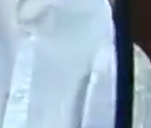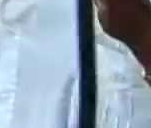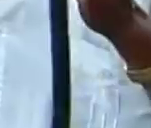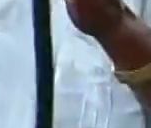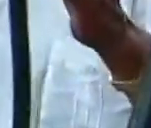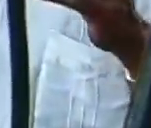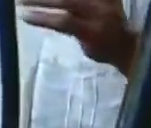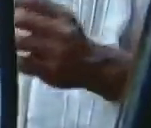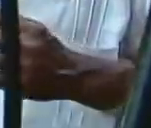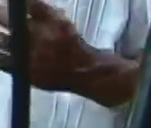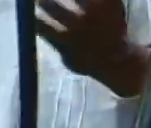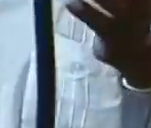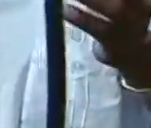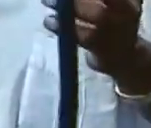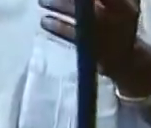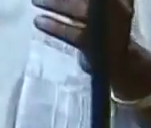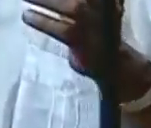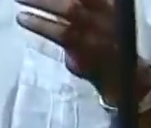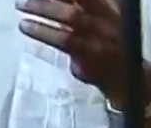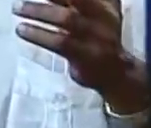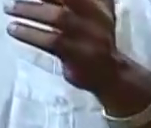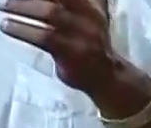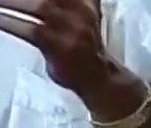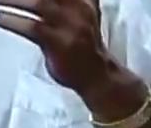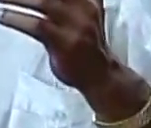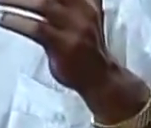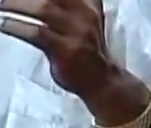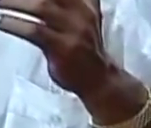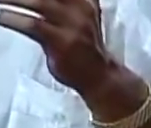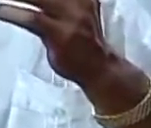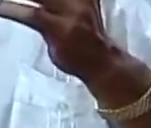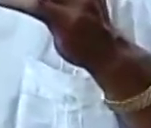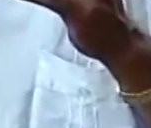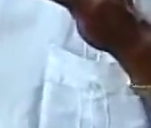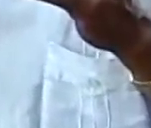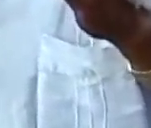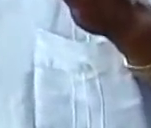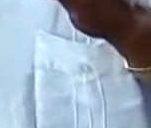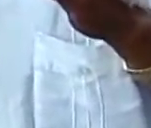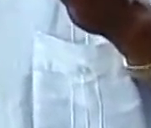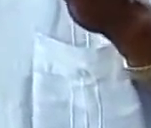en creer, en este momento puede ser.